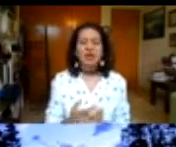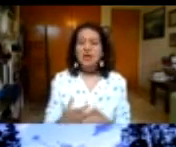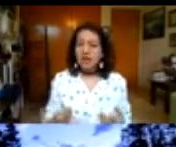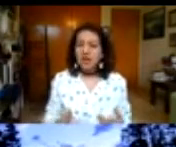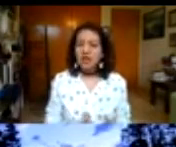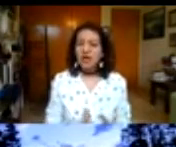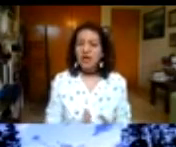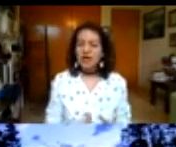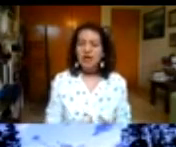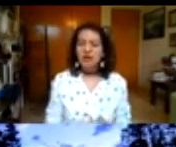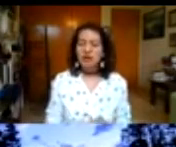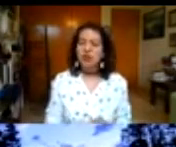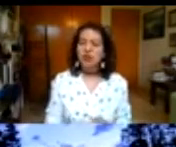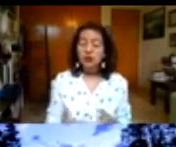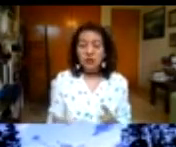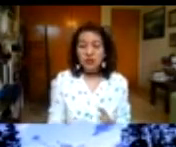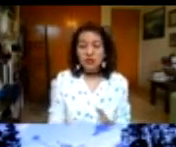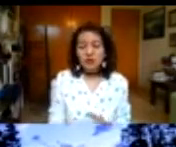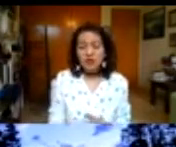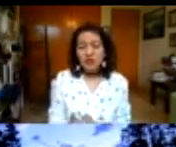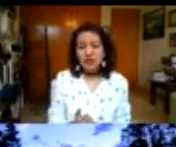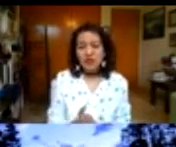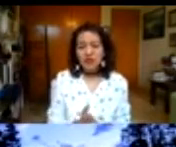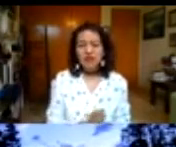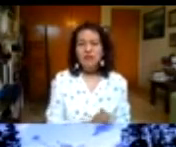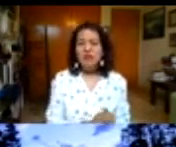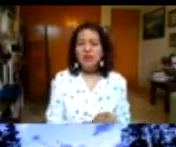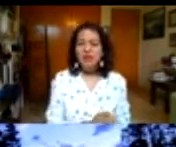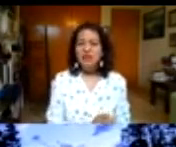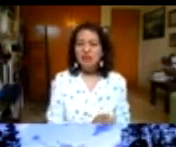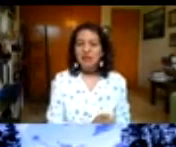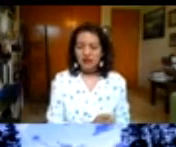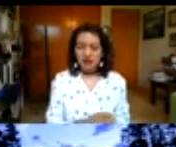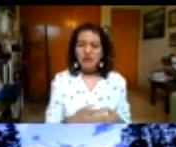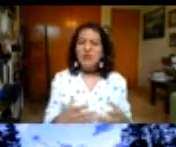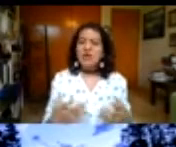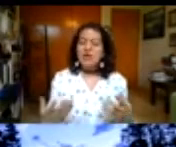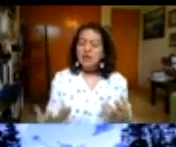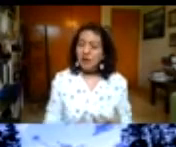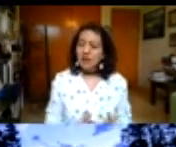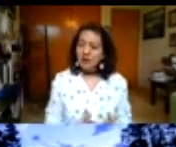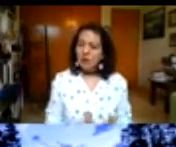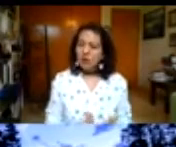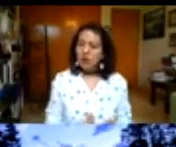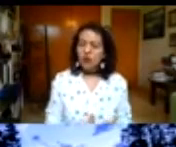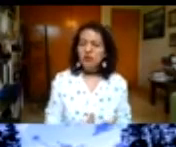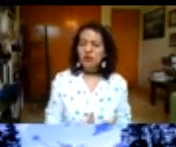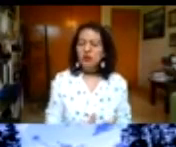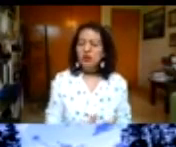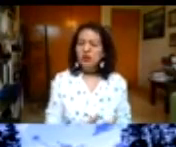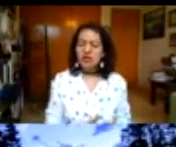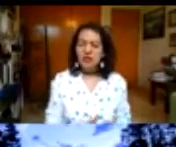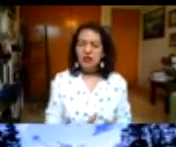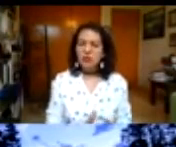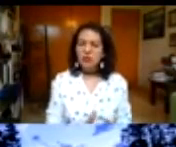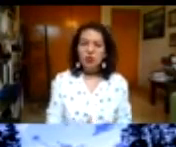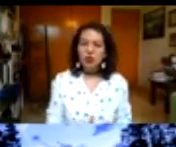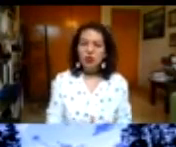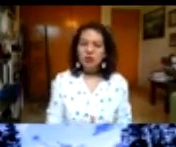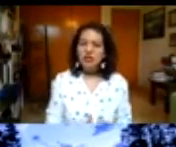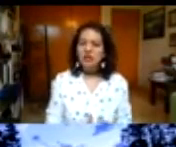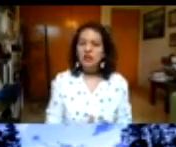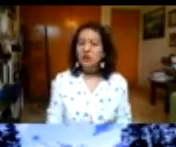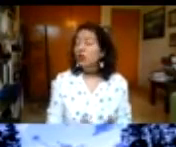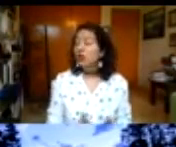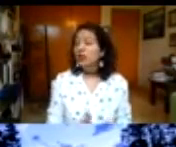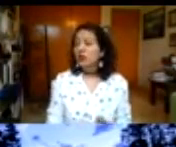personas que integran estos centros están presentes en este taller. Y también, por supuesto, los módulos